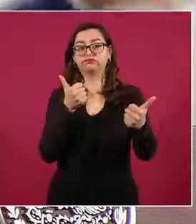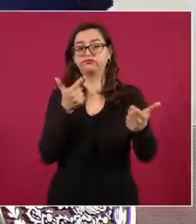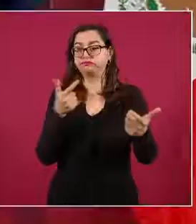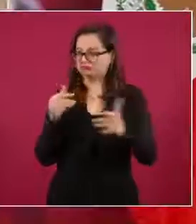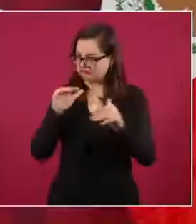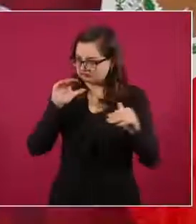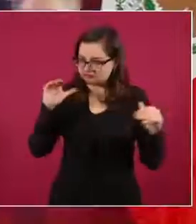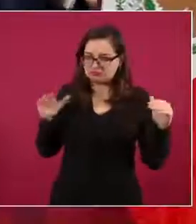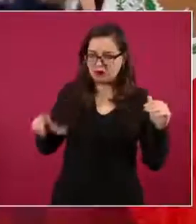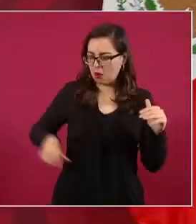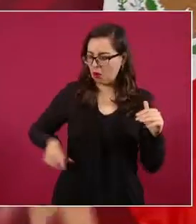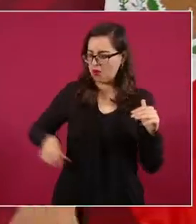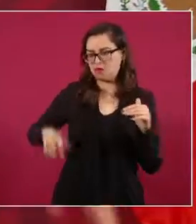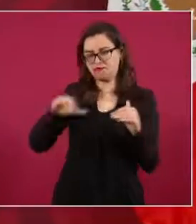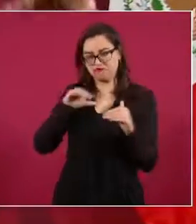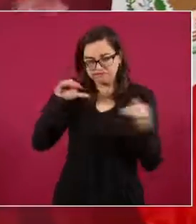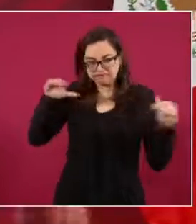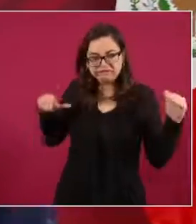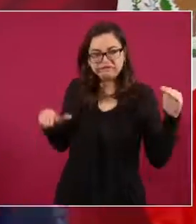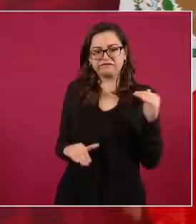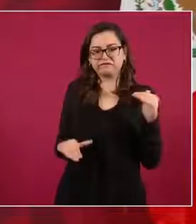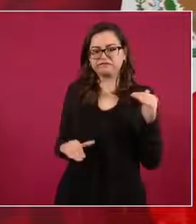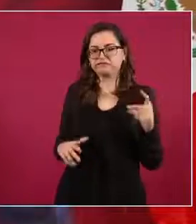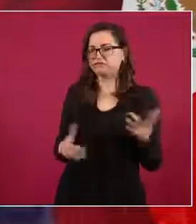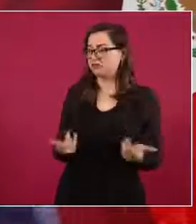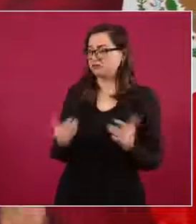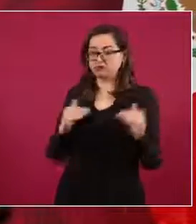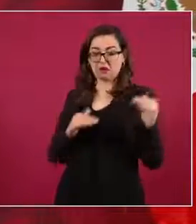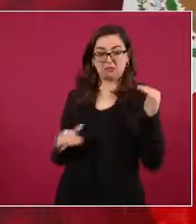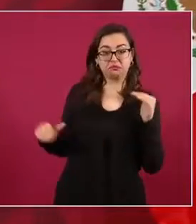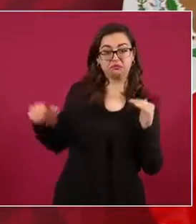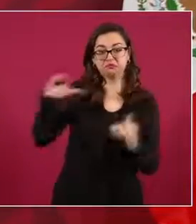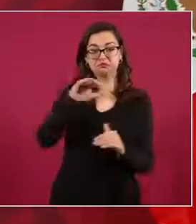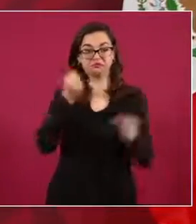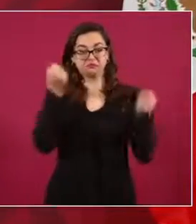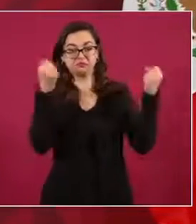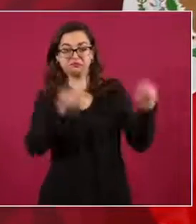porque queremos nosotros dominarlas, ¿no?